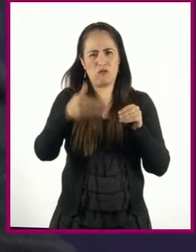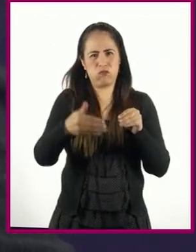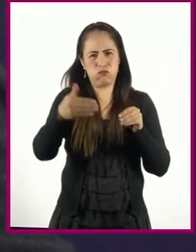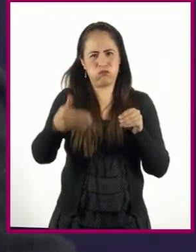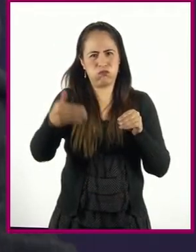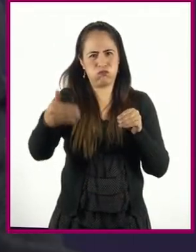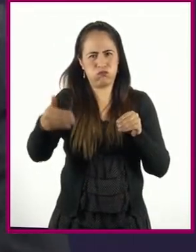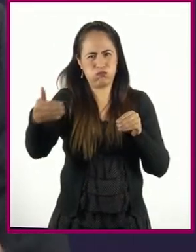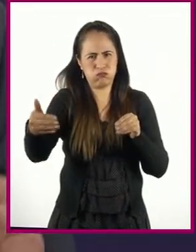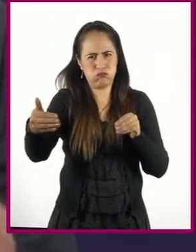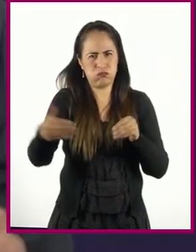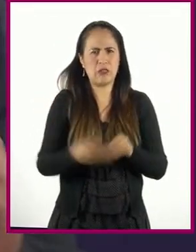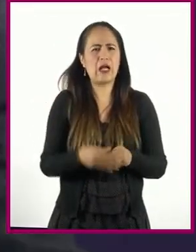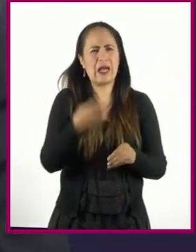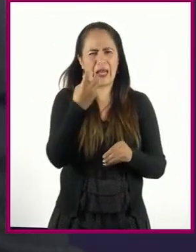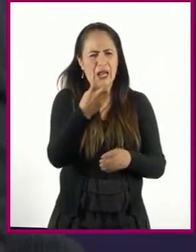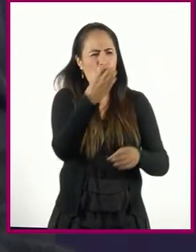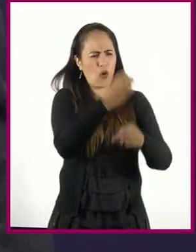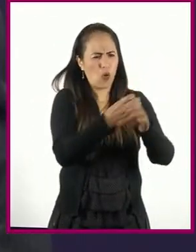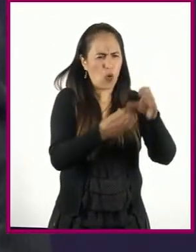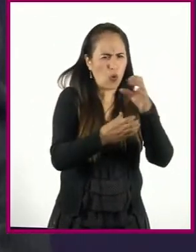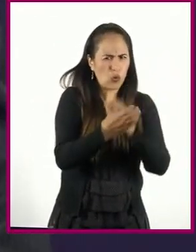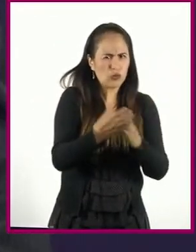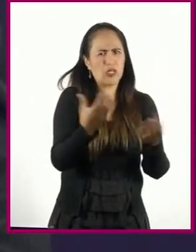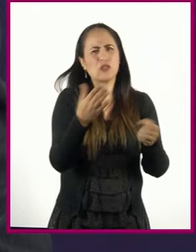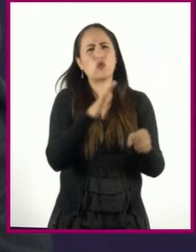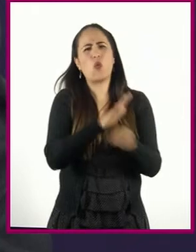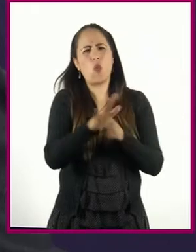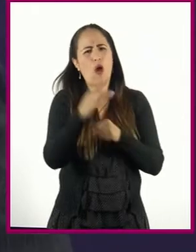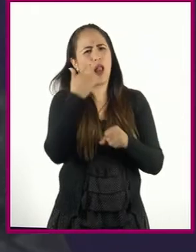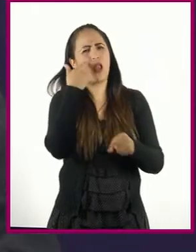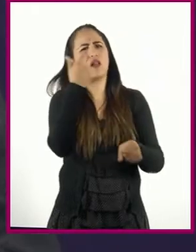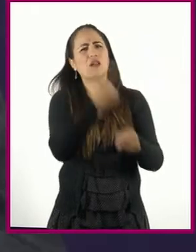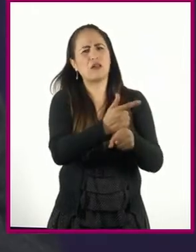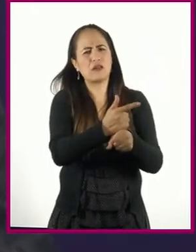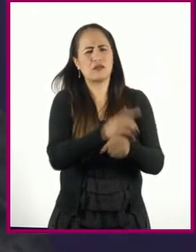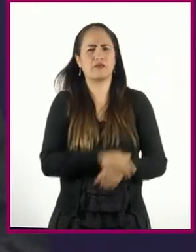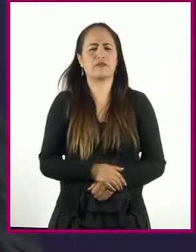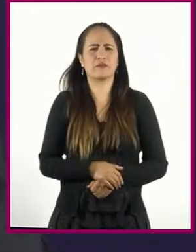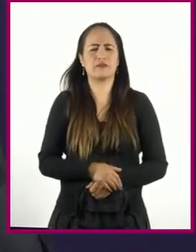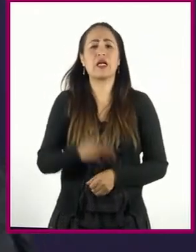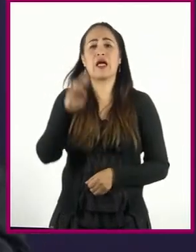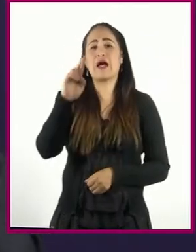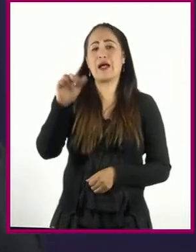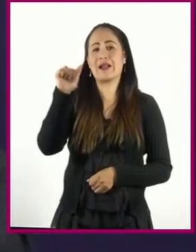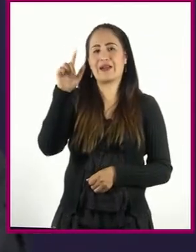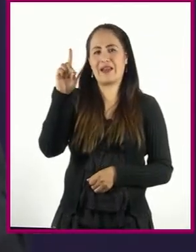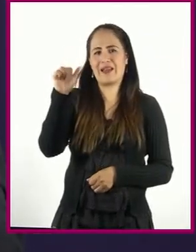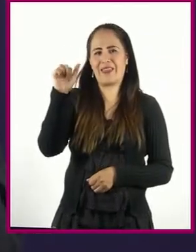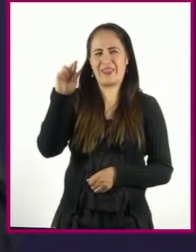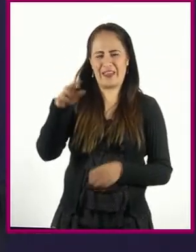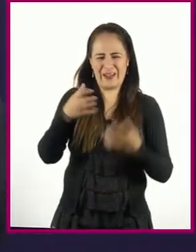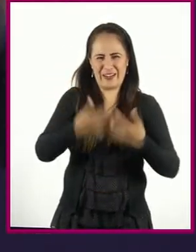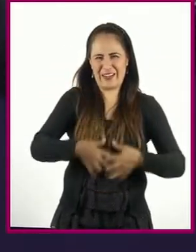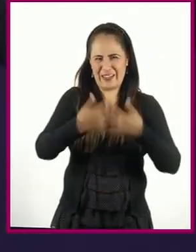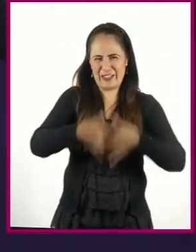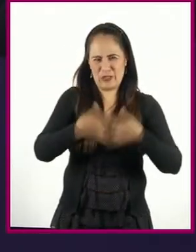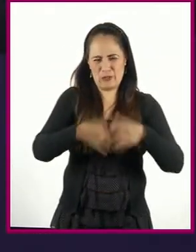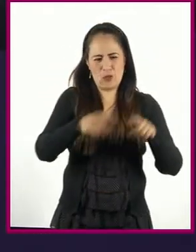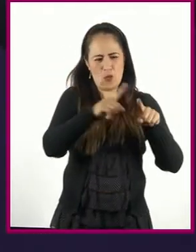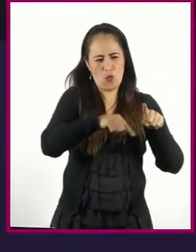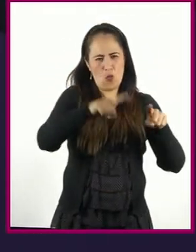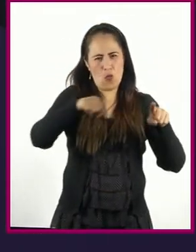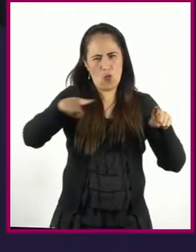la forma de los objetos que se desean ubicar. En los primeros radares se empleaban ondas de